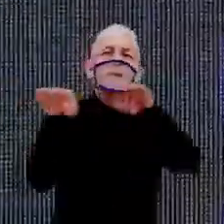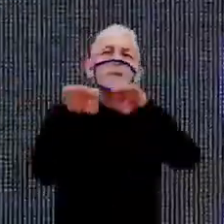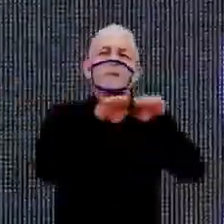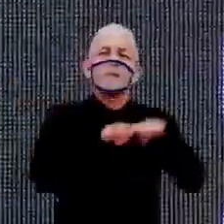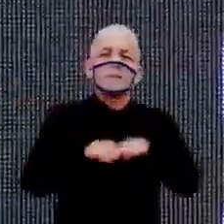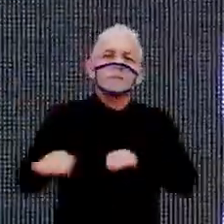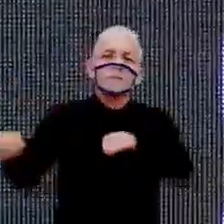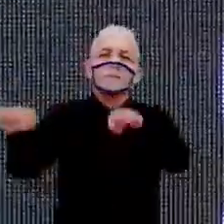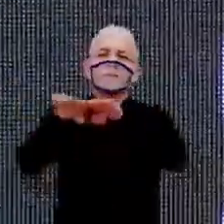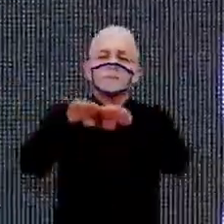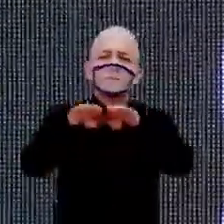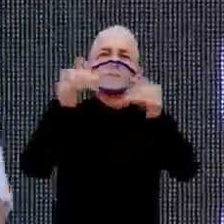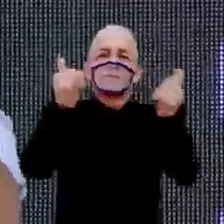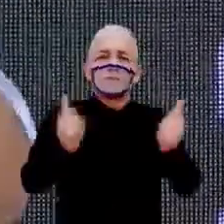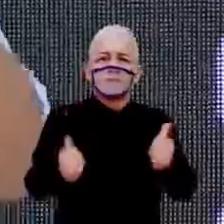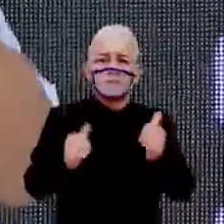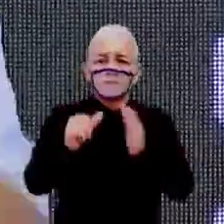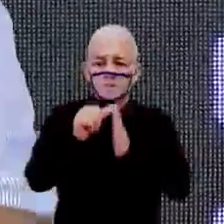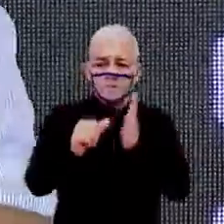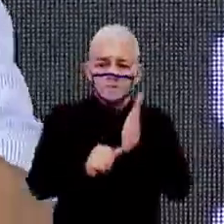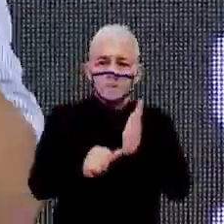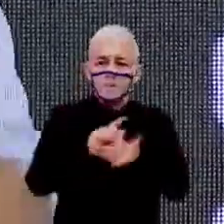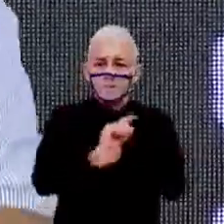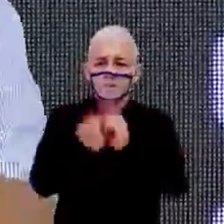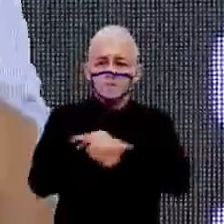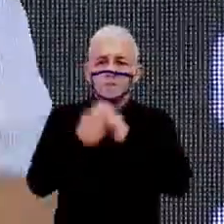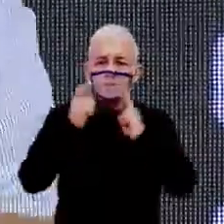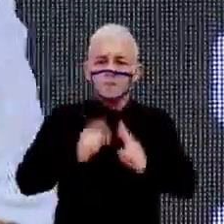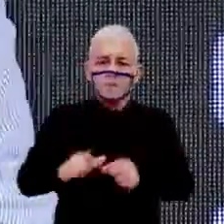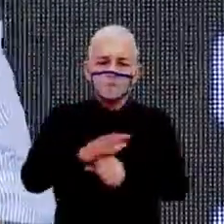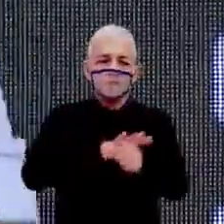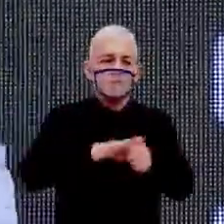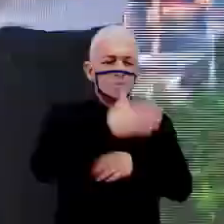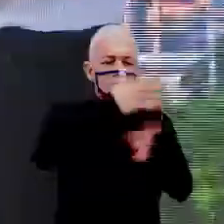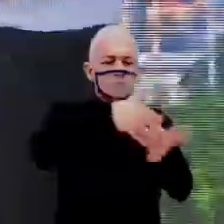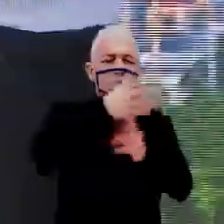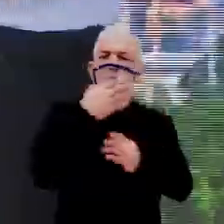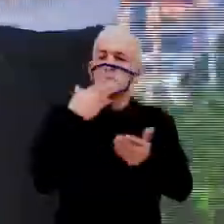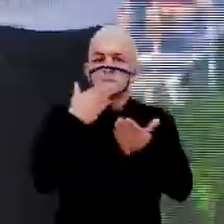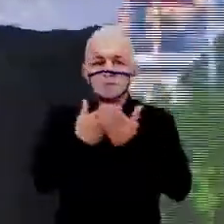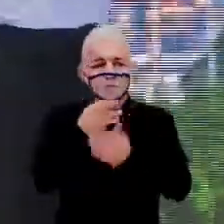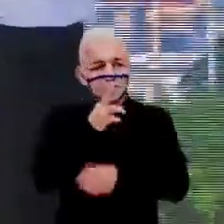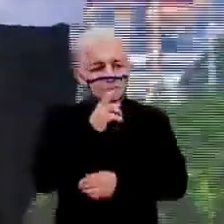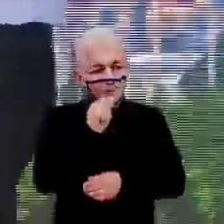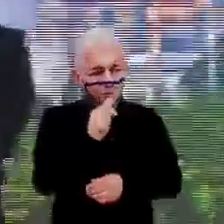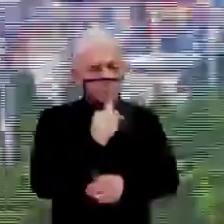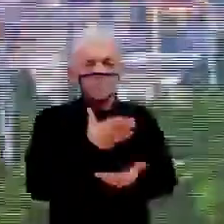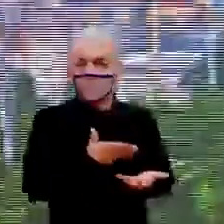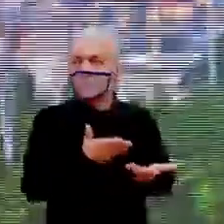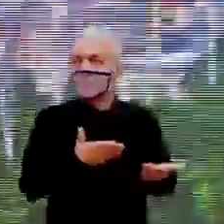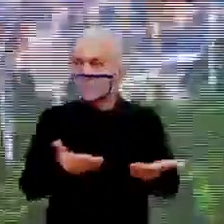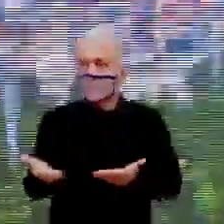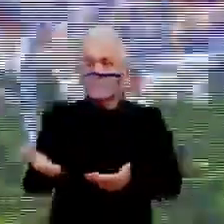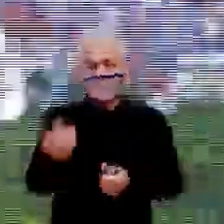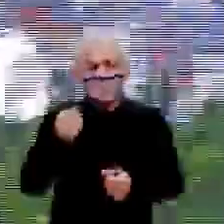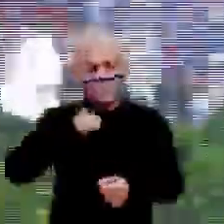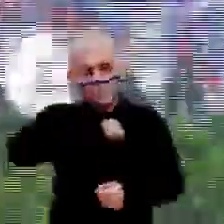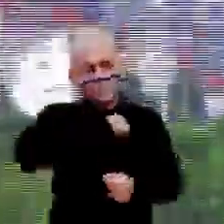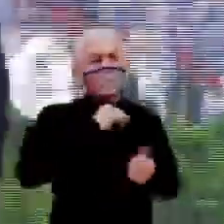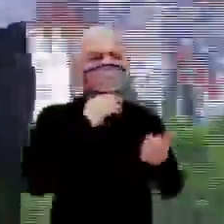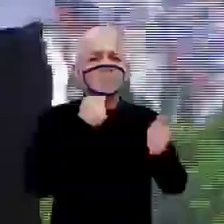Y por eso este programa ha cambiado vidas, barrios y realidades. Rafa, muchas gracias. Yes. Y bueno, esperamos verte